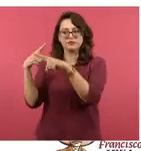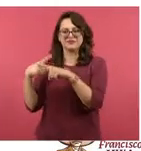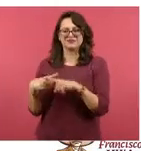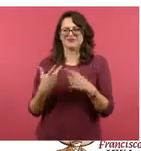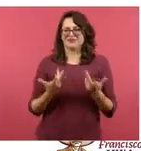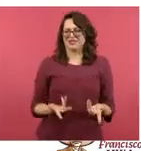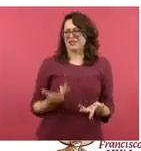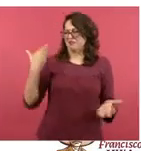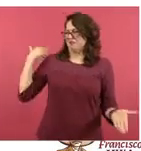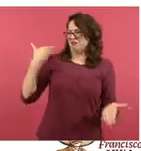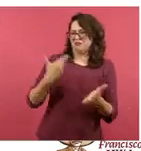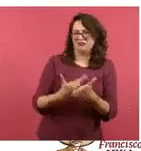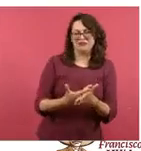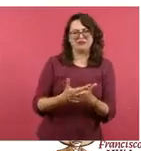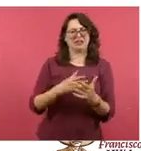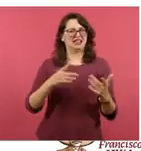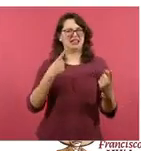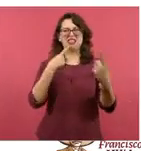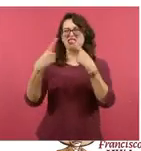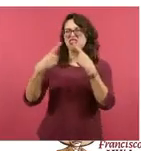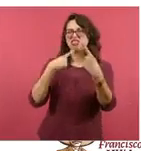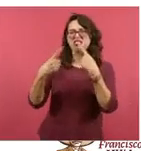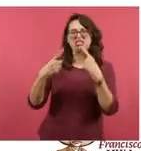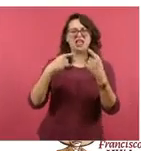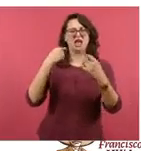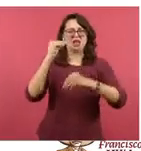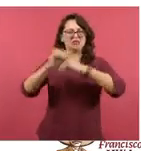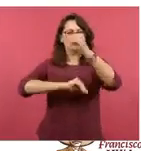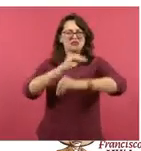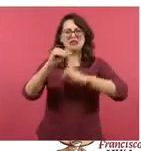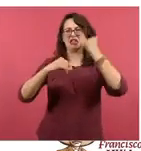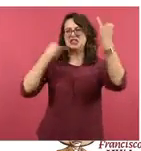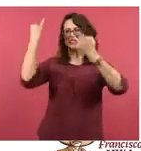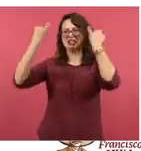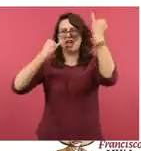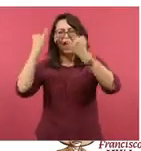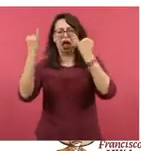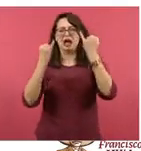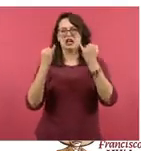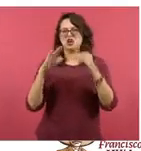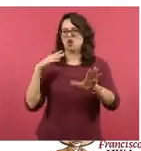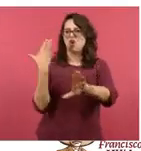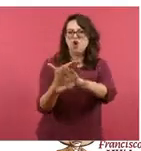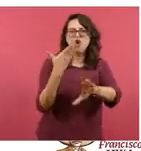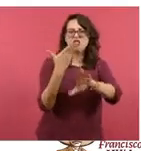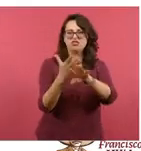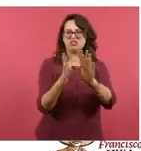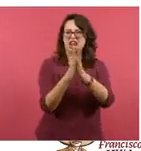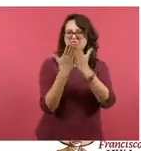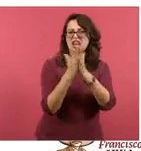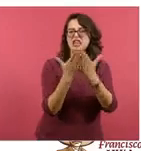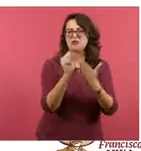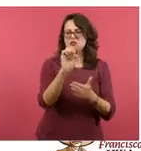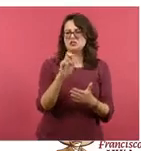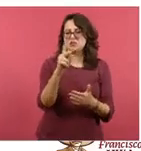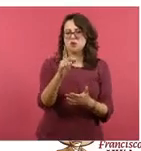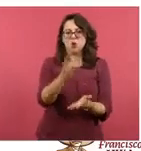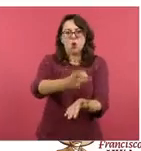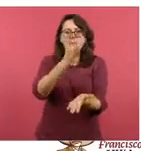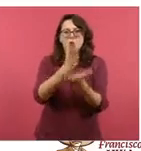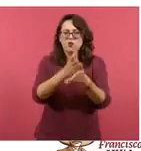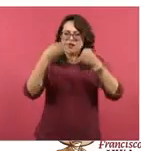surgido solamente visualicemos lo que son los libros de texto. Es un referente muy importante, un